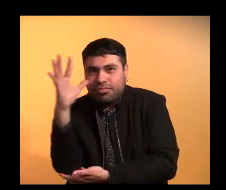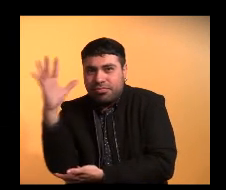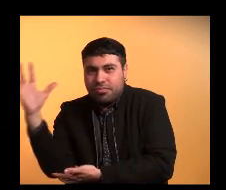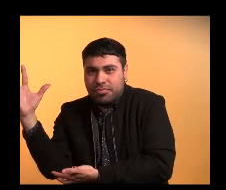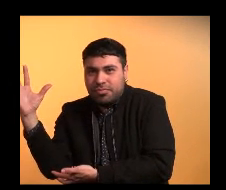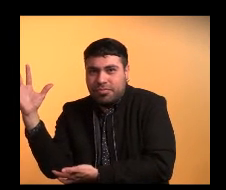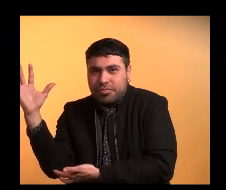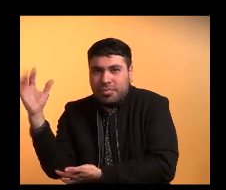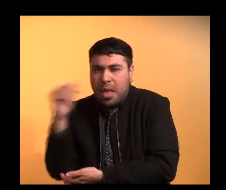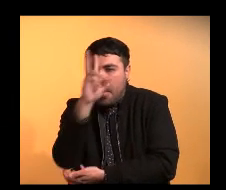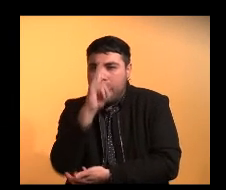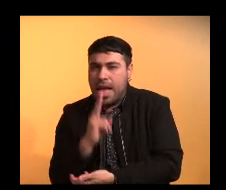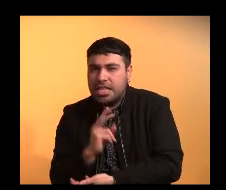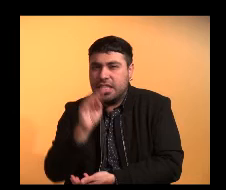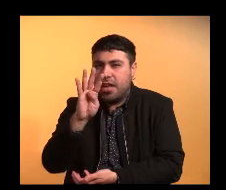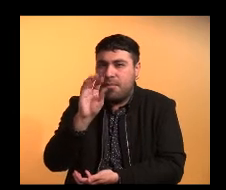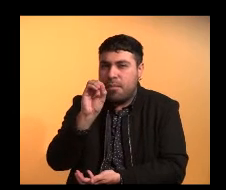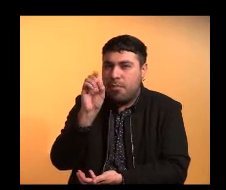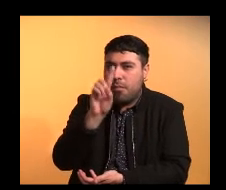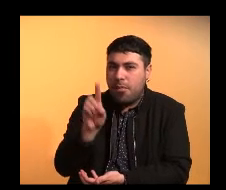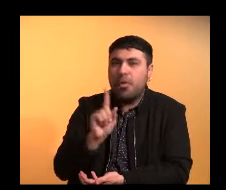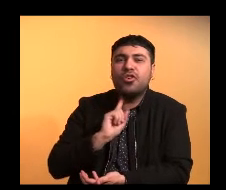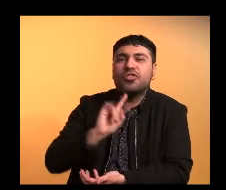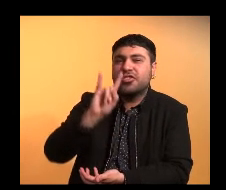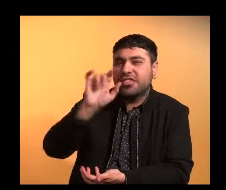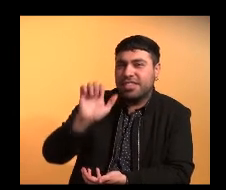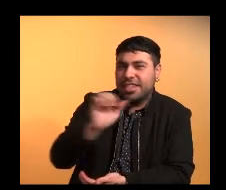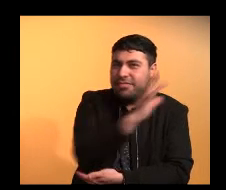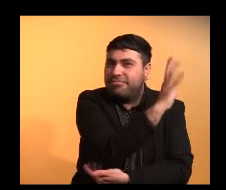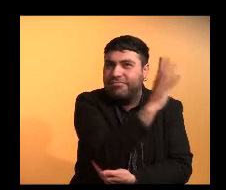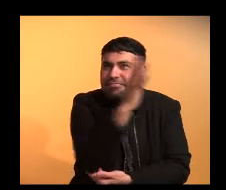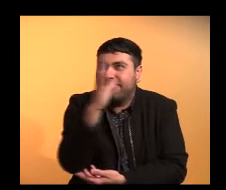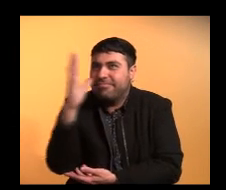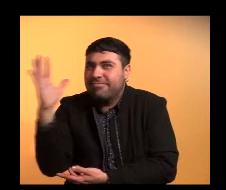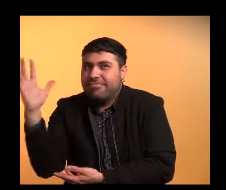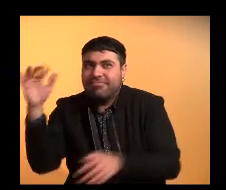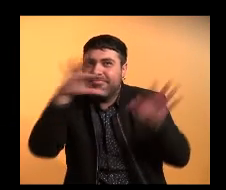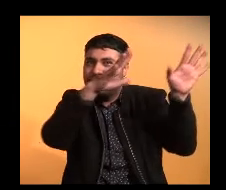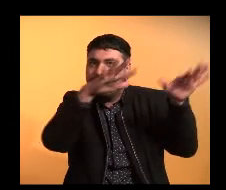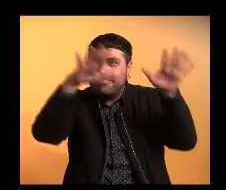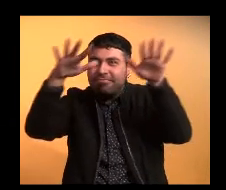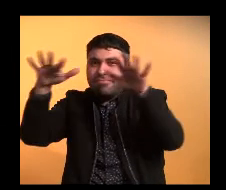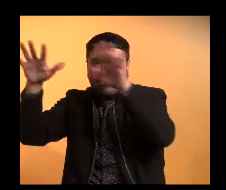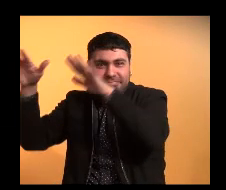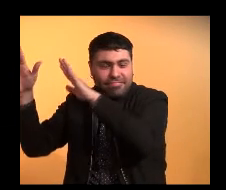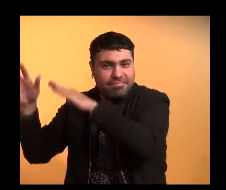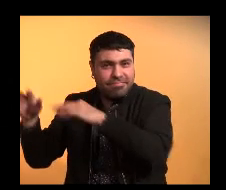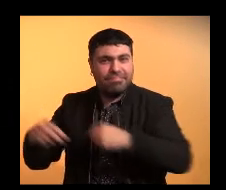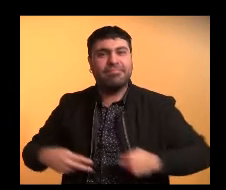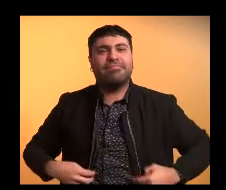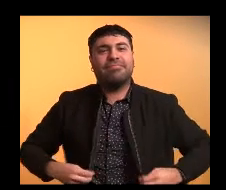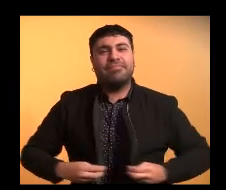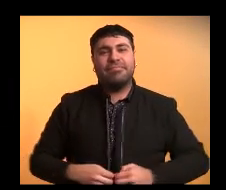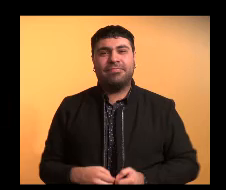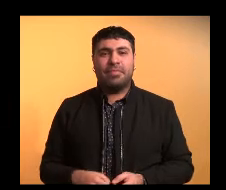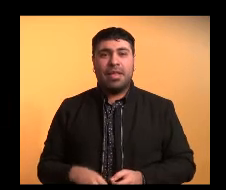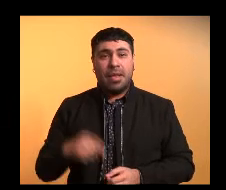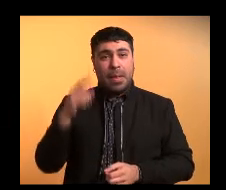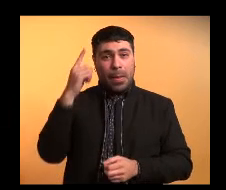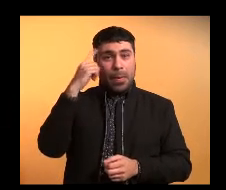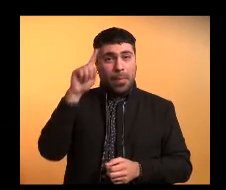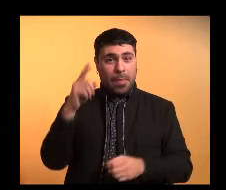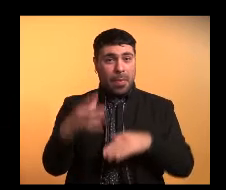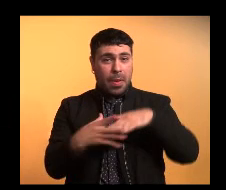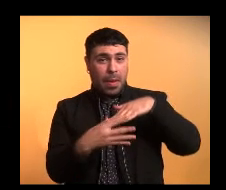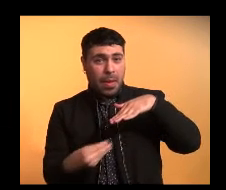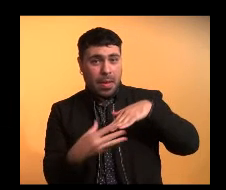no están presentes en Antártica. El único continente que no tiene laminariales, que no tiene estas algas cafés grandes, es Antártica. Y hay